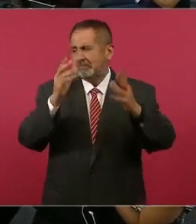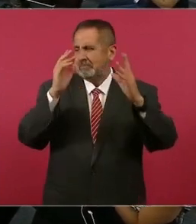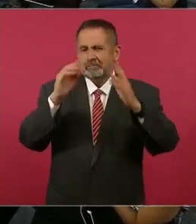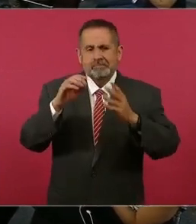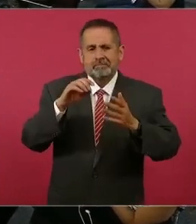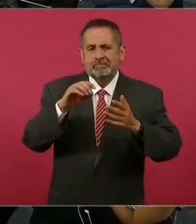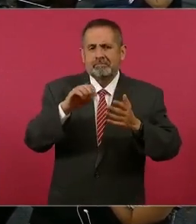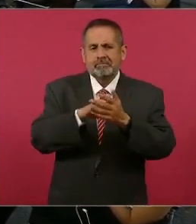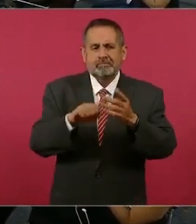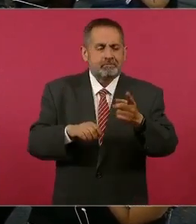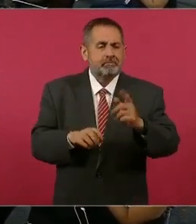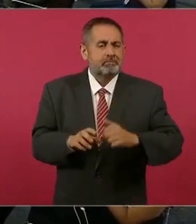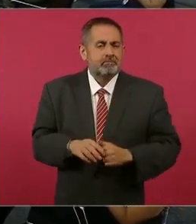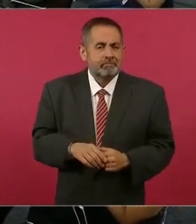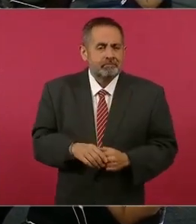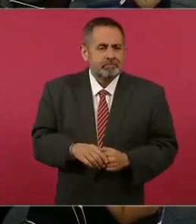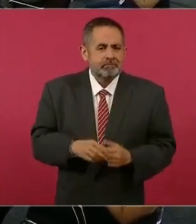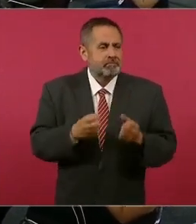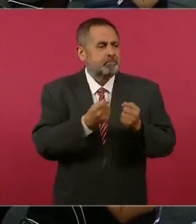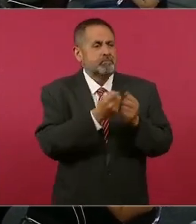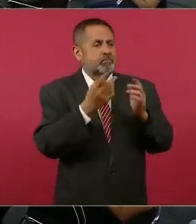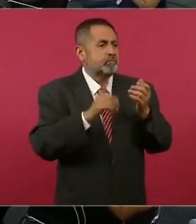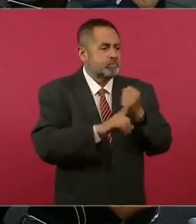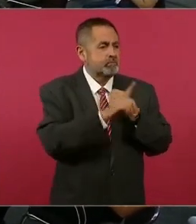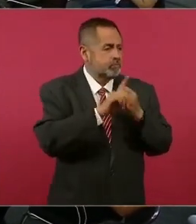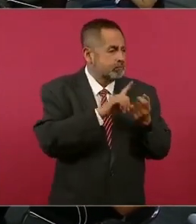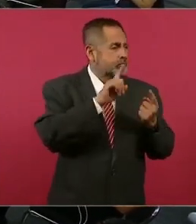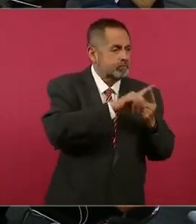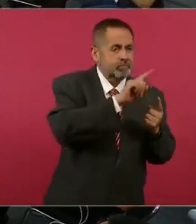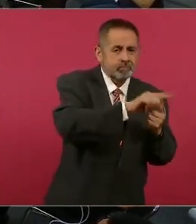Como son muchos problemas,